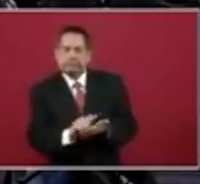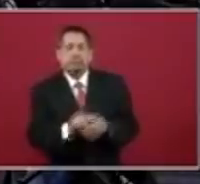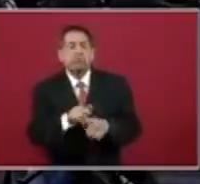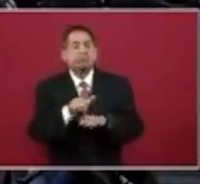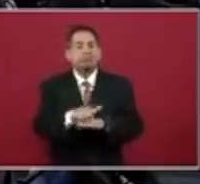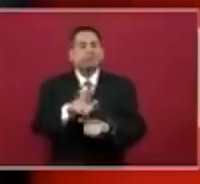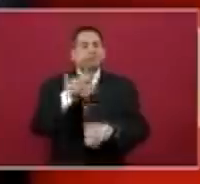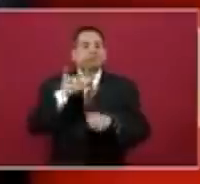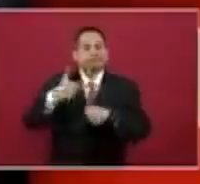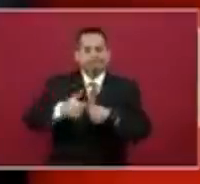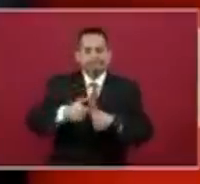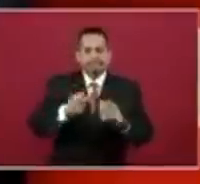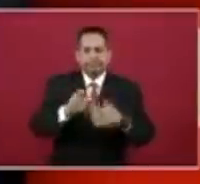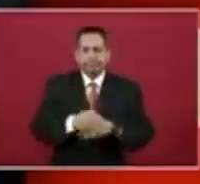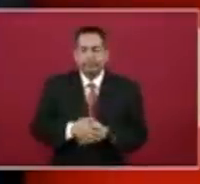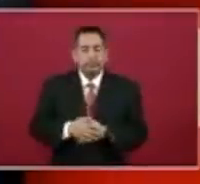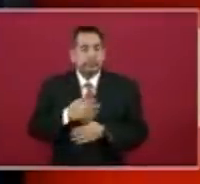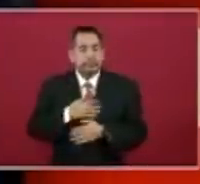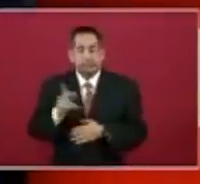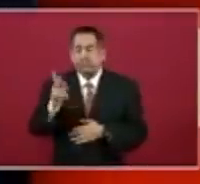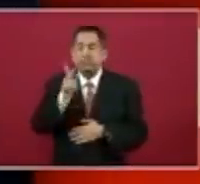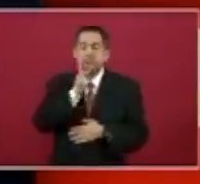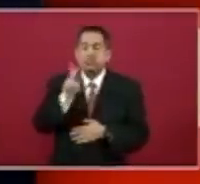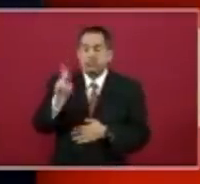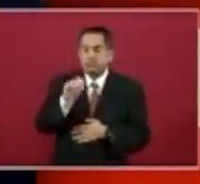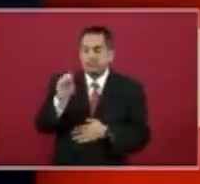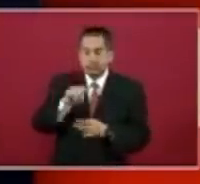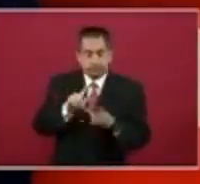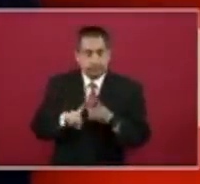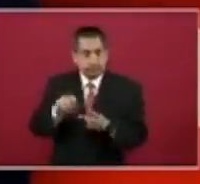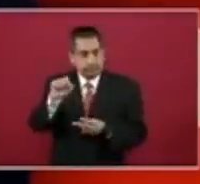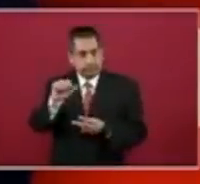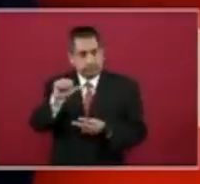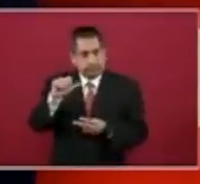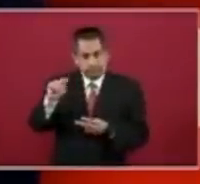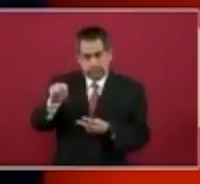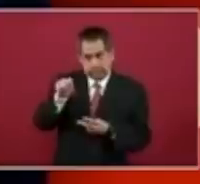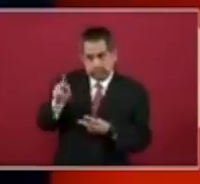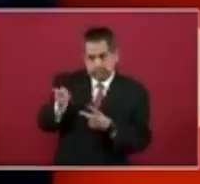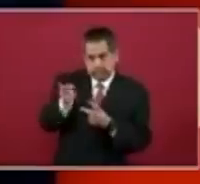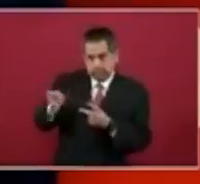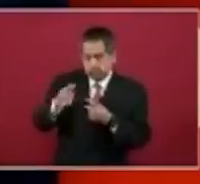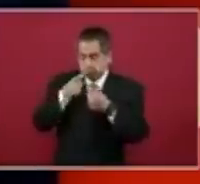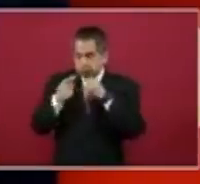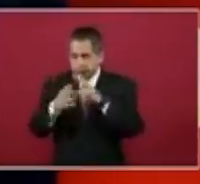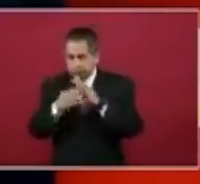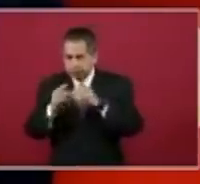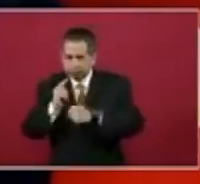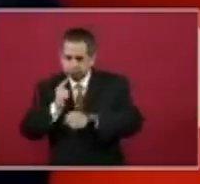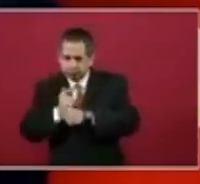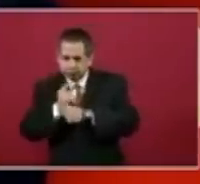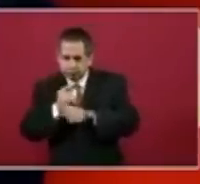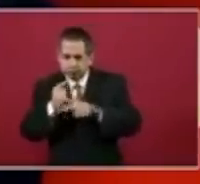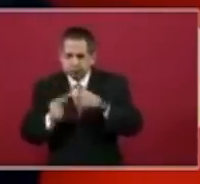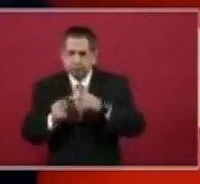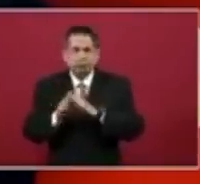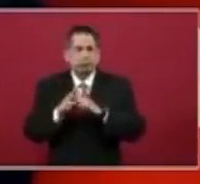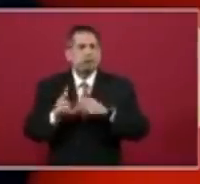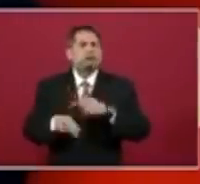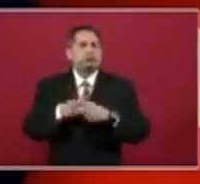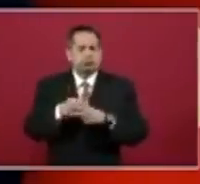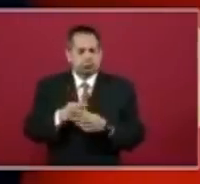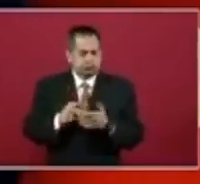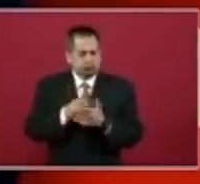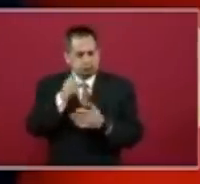el apoyo de Pemex y el Servicio de Administración Tributaria, se definieron una serie de objetivos que permitieron la